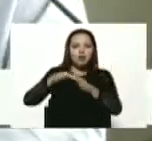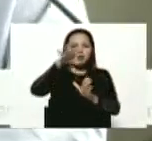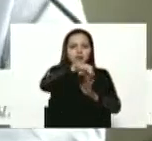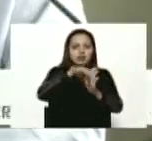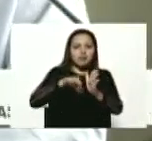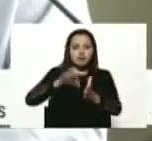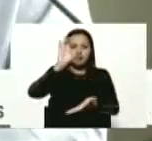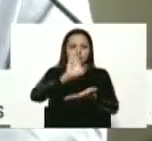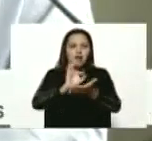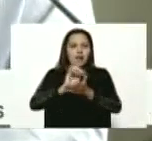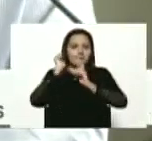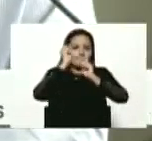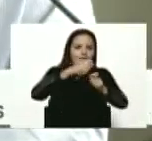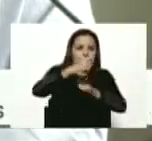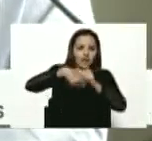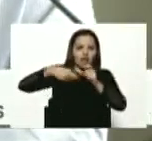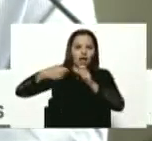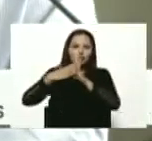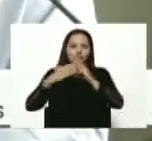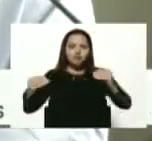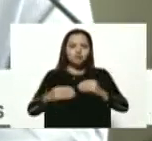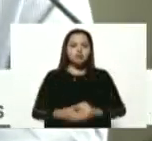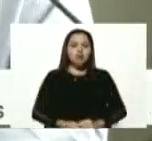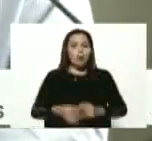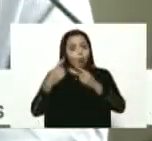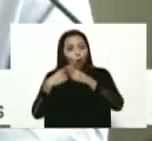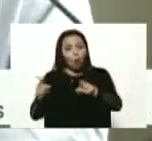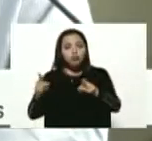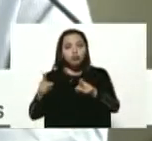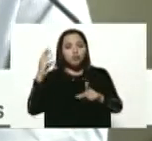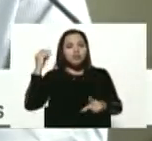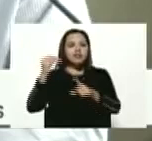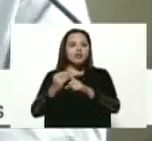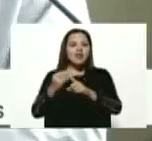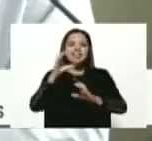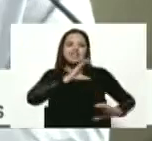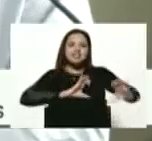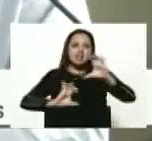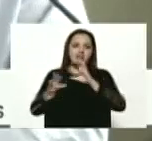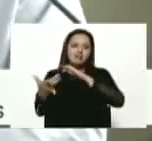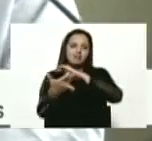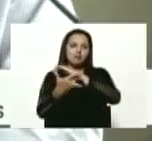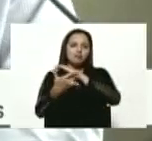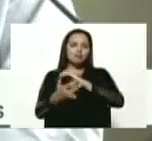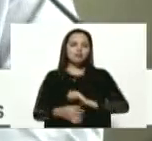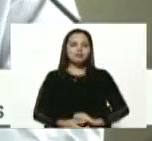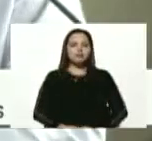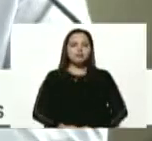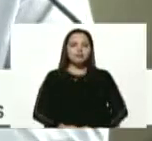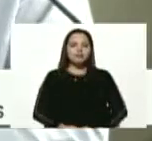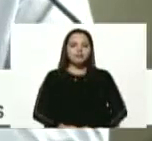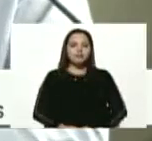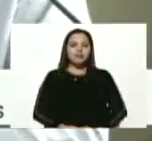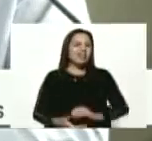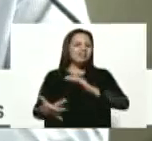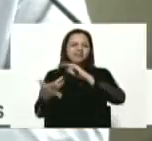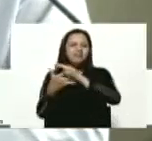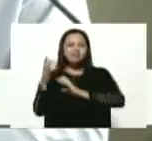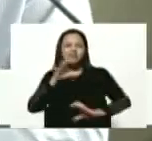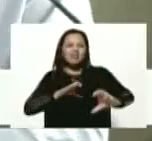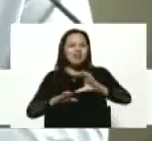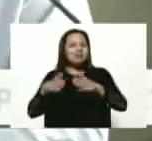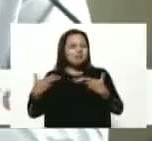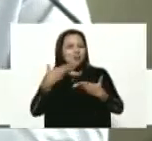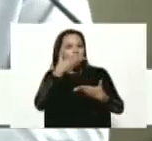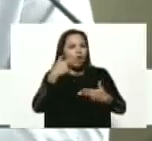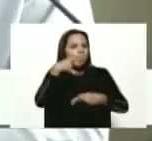con pesca, con todos los actores. Y el otro, que está vinculado a la ciencia y tecnología. La ciencia y tecnología no solo es para mejorar los procesos,